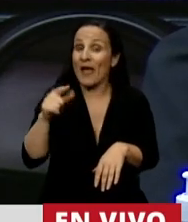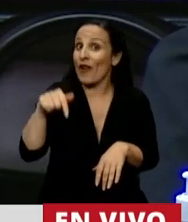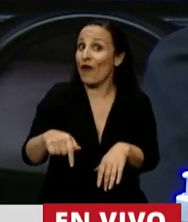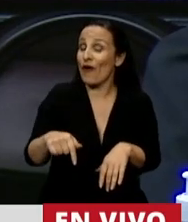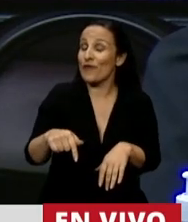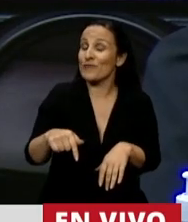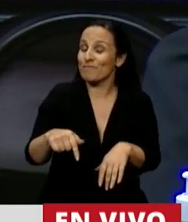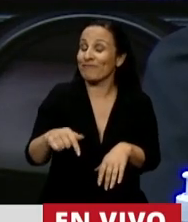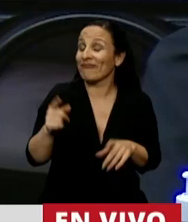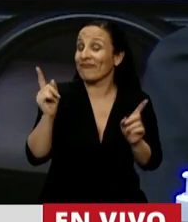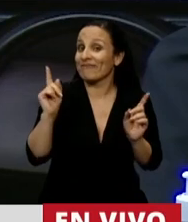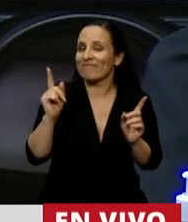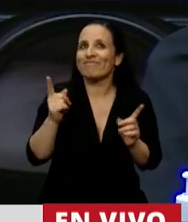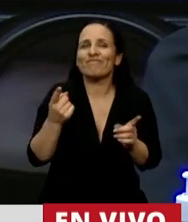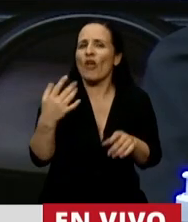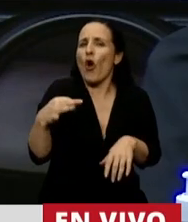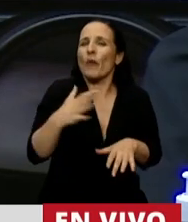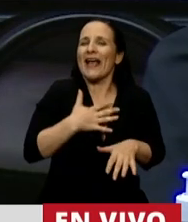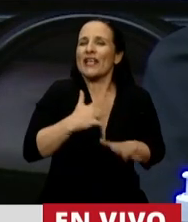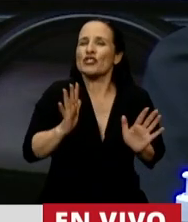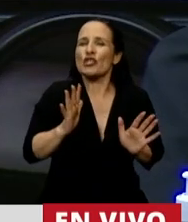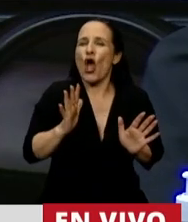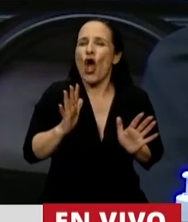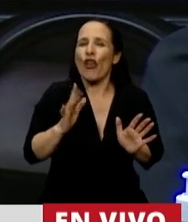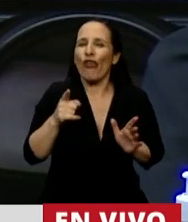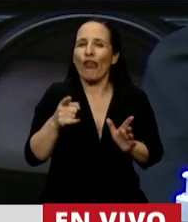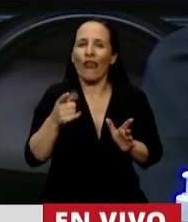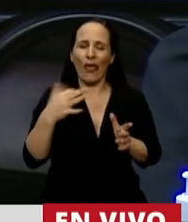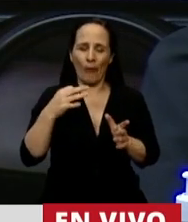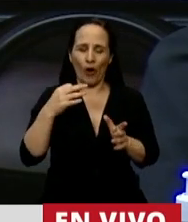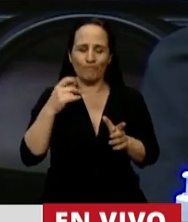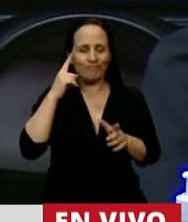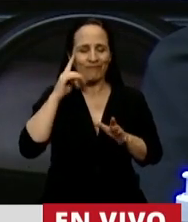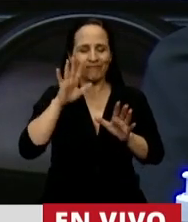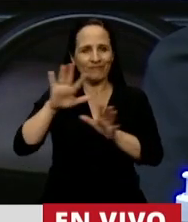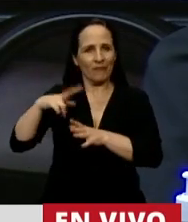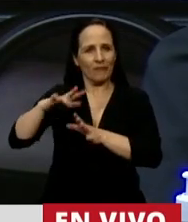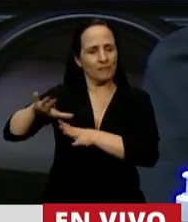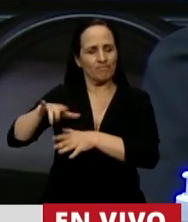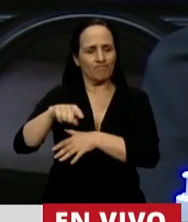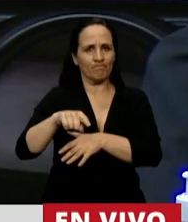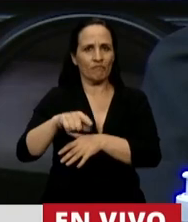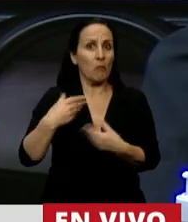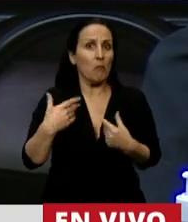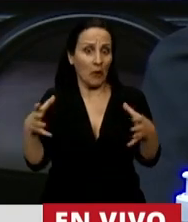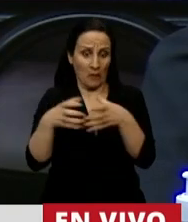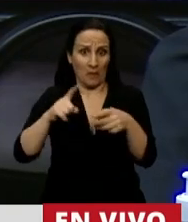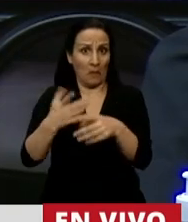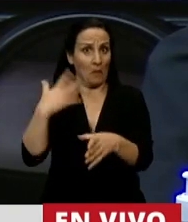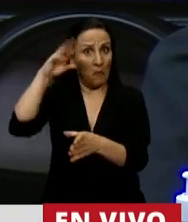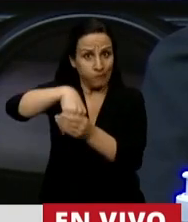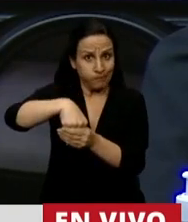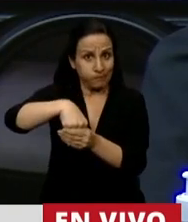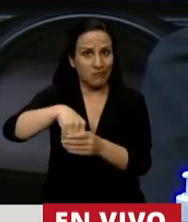mirada más allá, porque formo parte de ese movimiento nacional y popular en donde la justicia